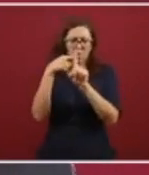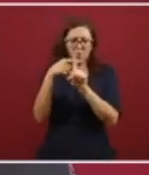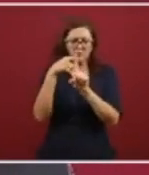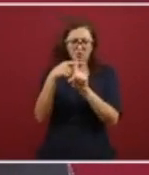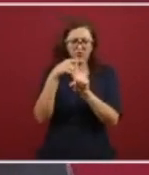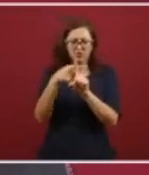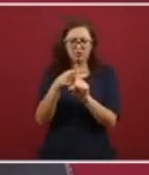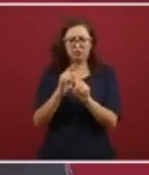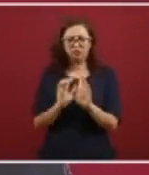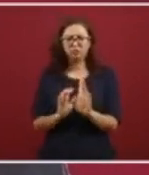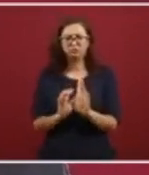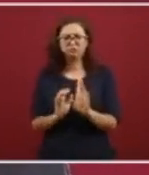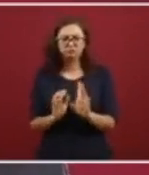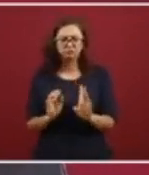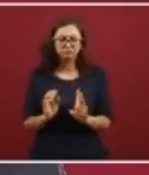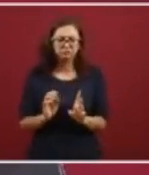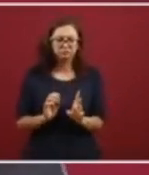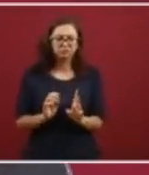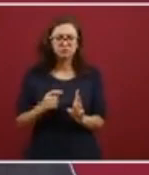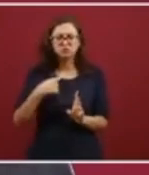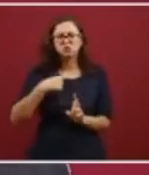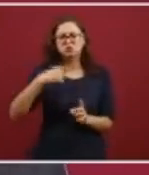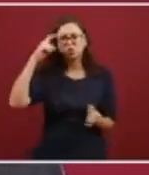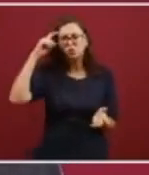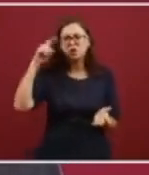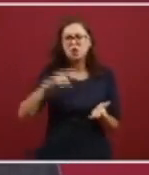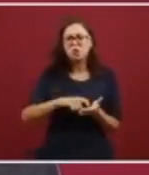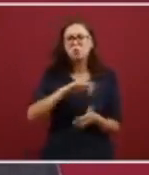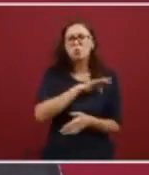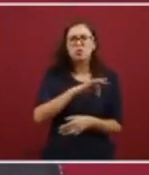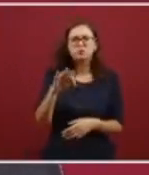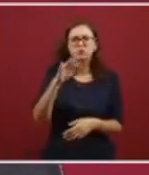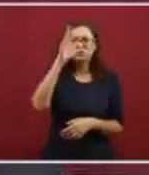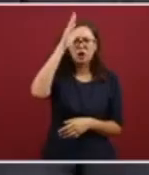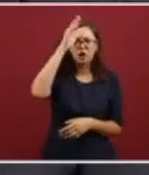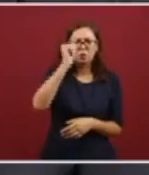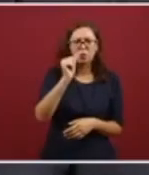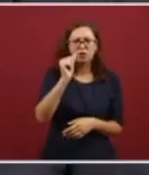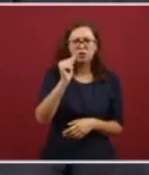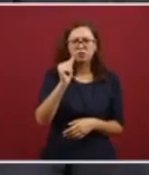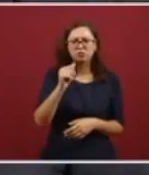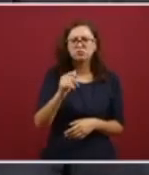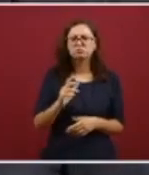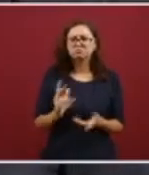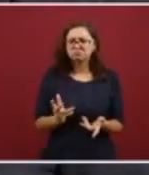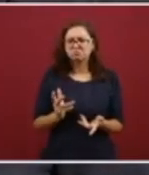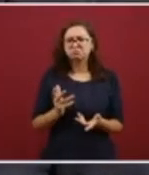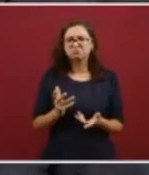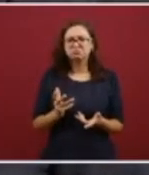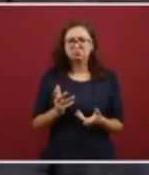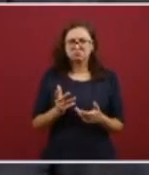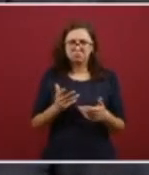Yo creo que se va a llegar a un acuerdo, que se va a llegar a un arreglo.